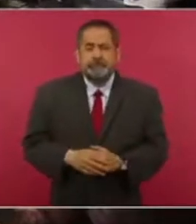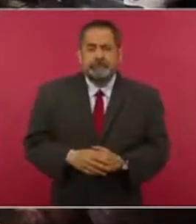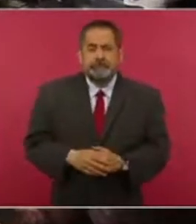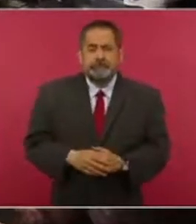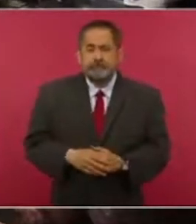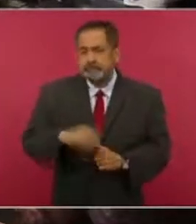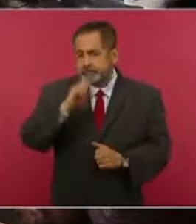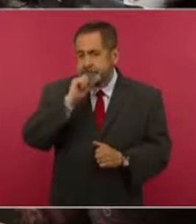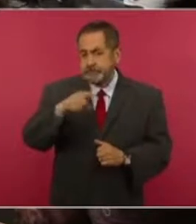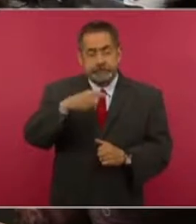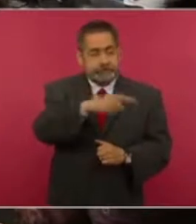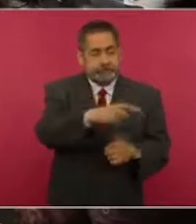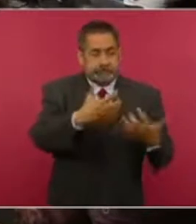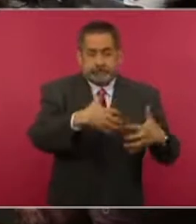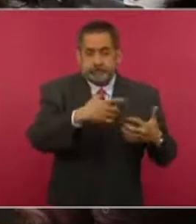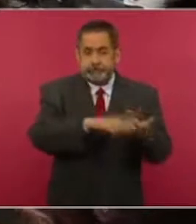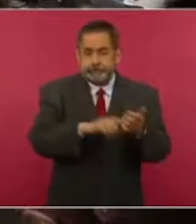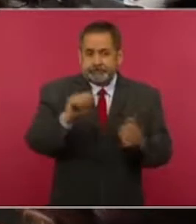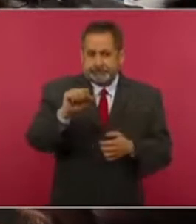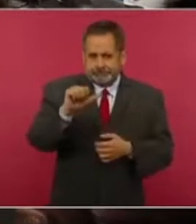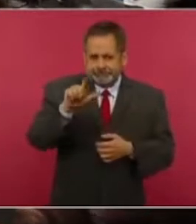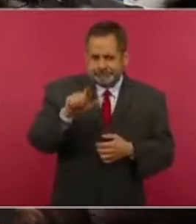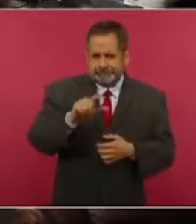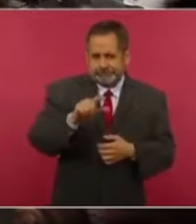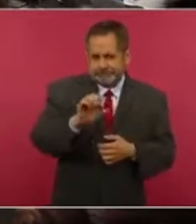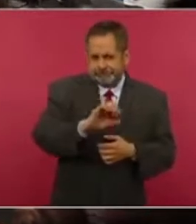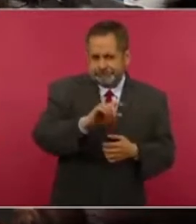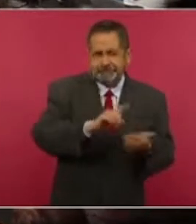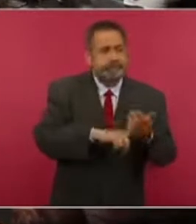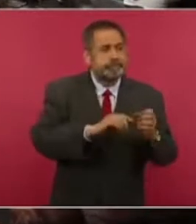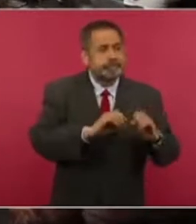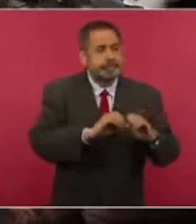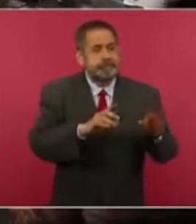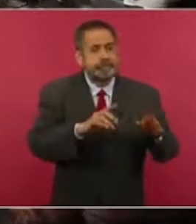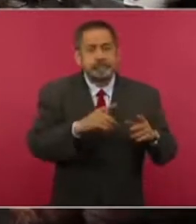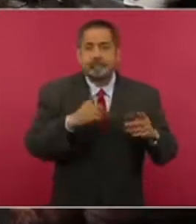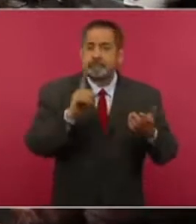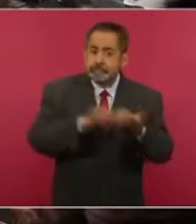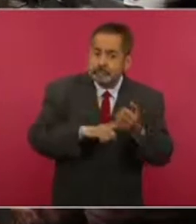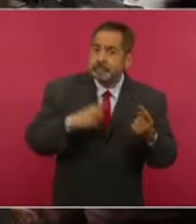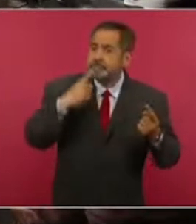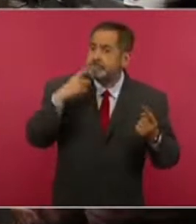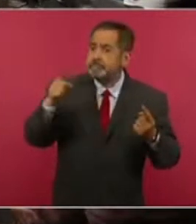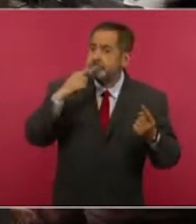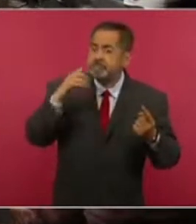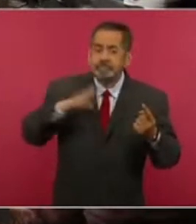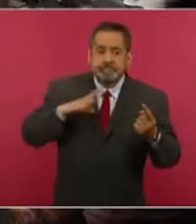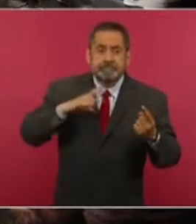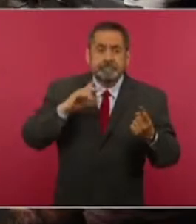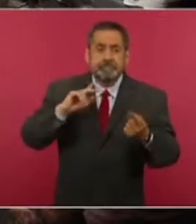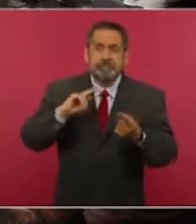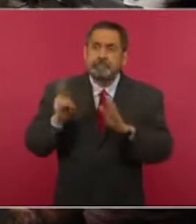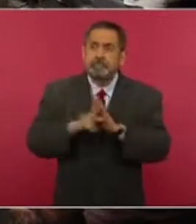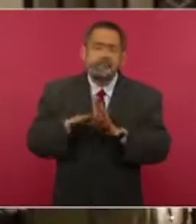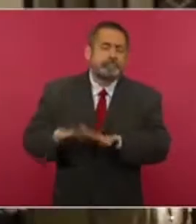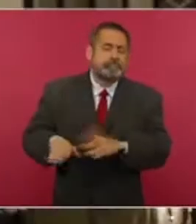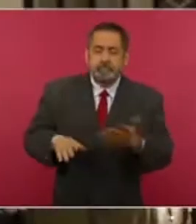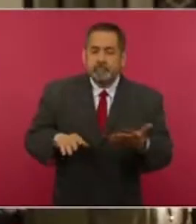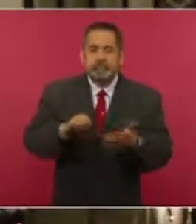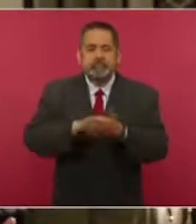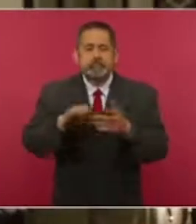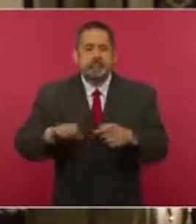la exportadora de sal, presidente, se le suman varios litigios laborales congelados, y pongo como por ejemplo el caso del